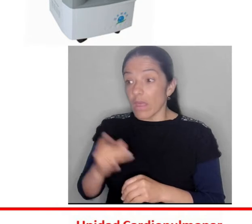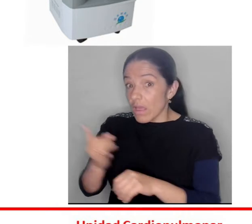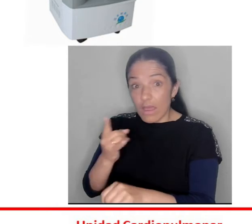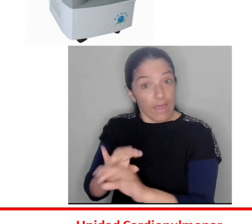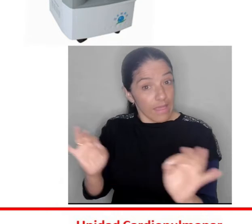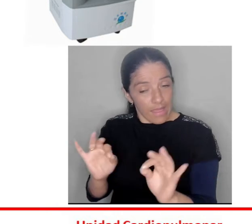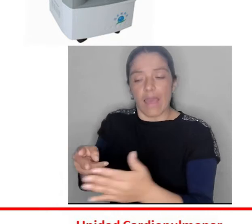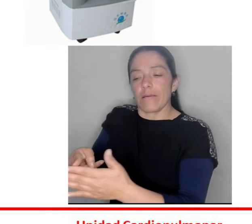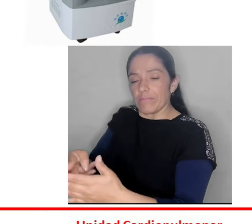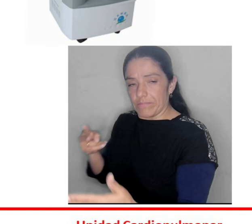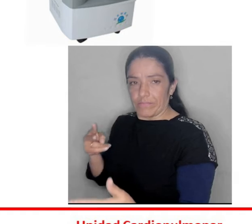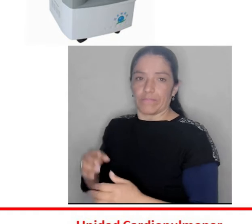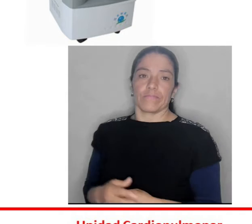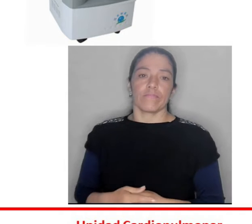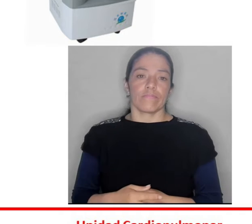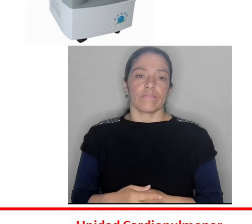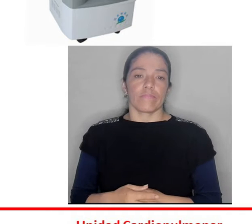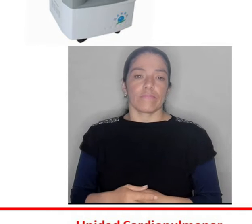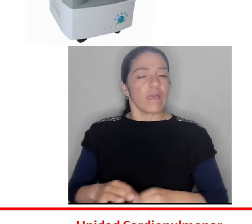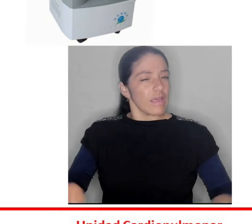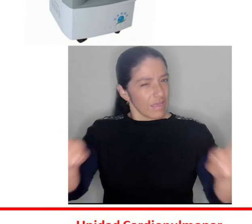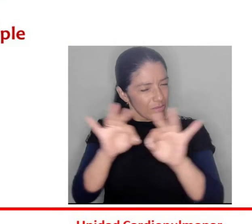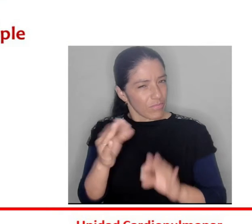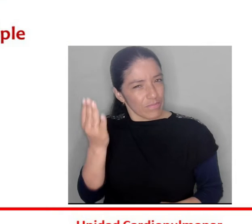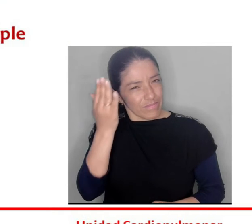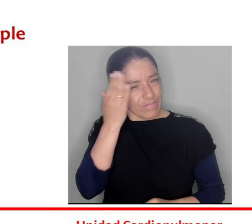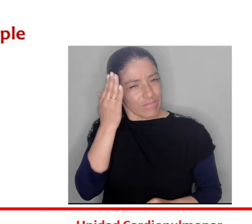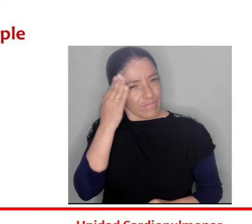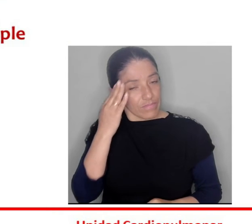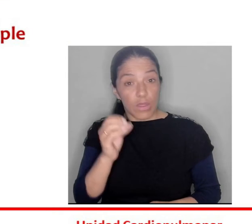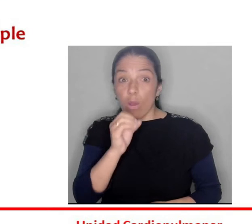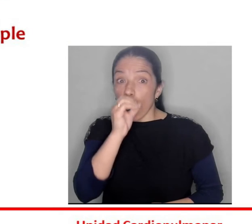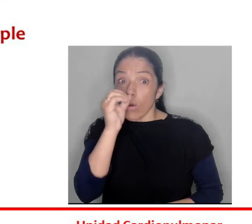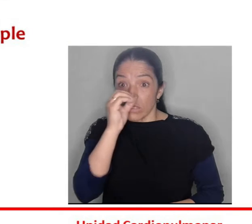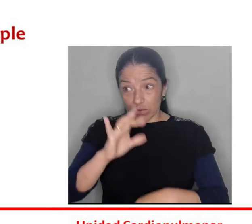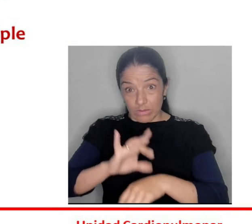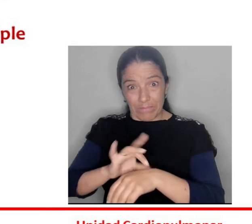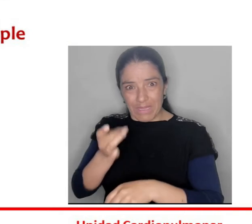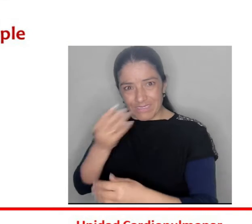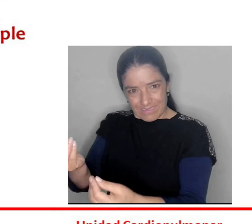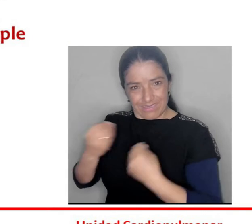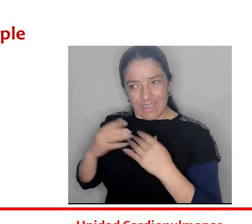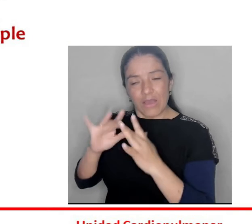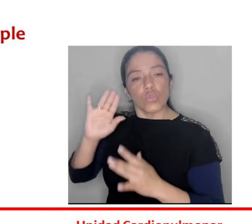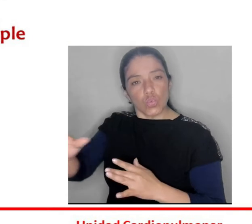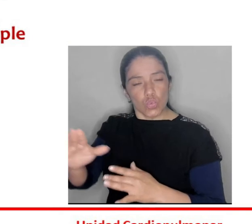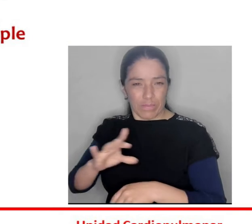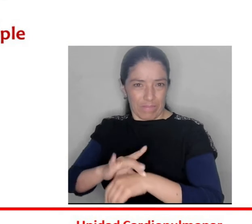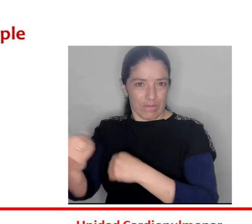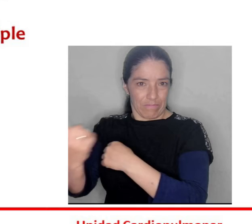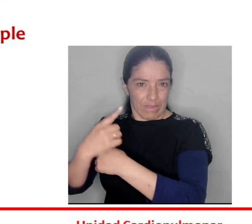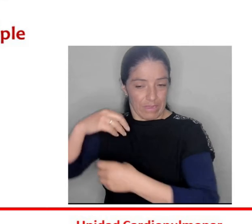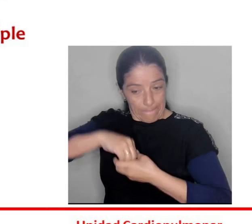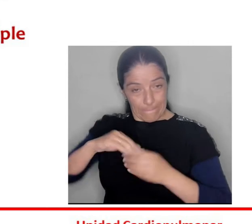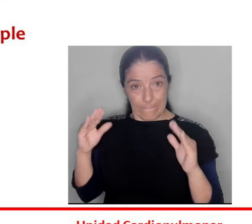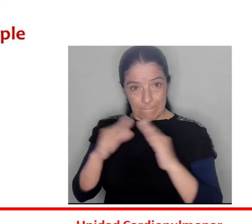uso. Se debe desconectar cuando éste no esté en uso. También se debe tener en cuenta que para el uso de oxígeno